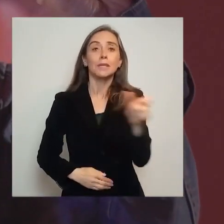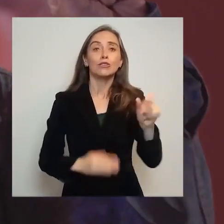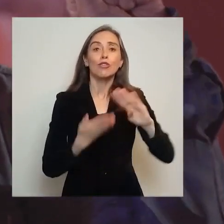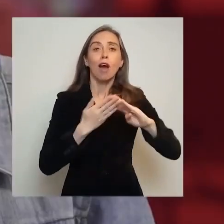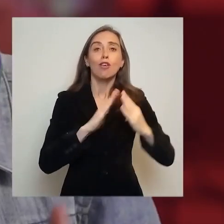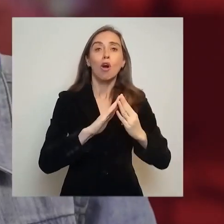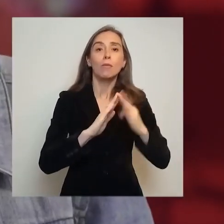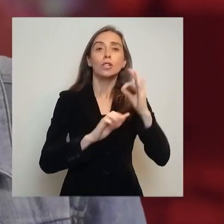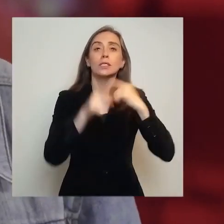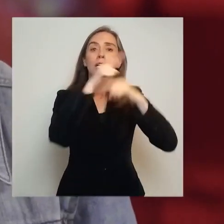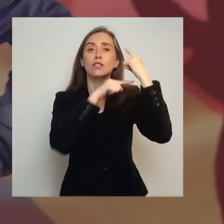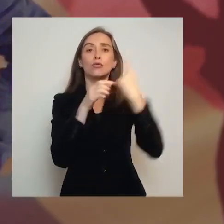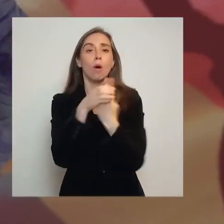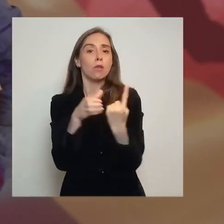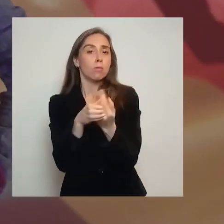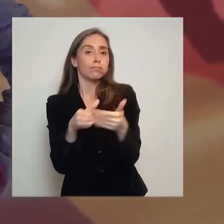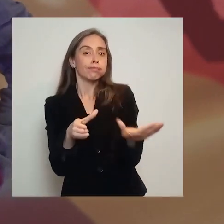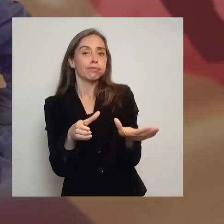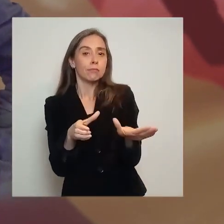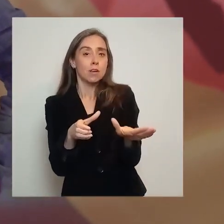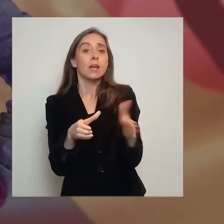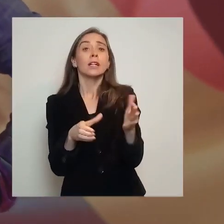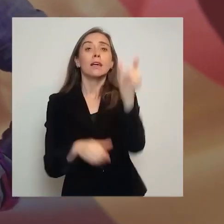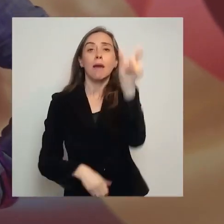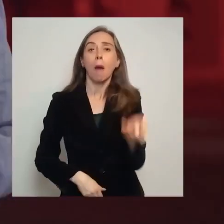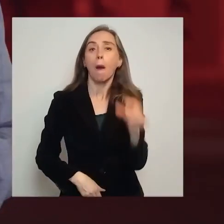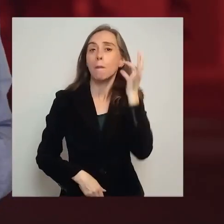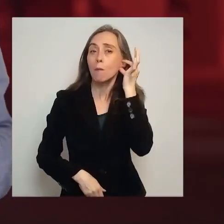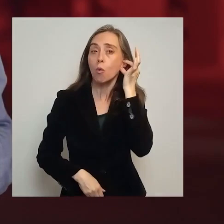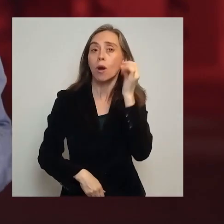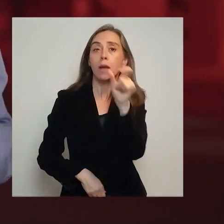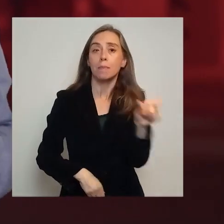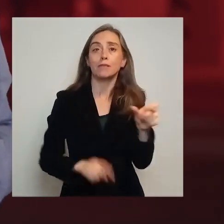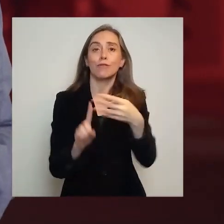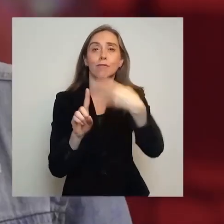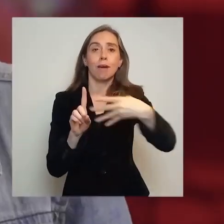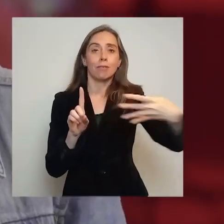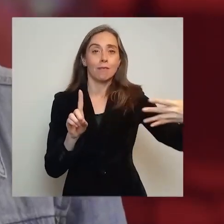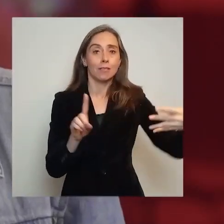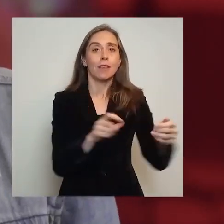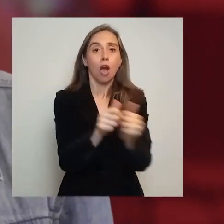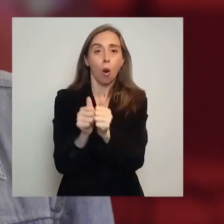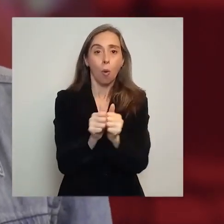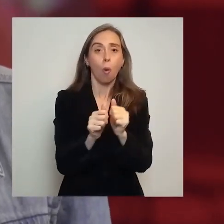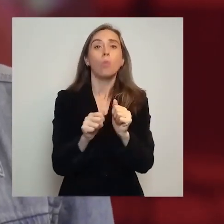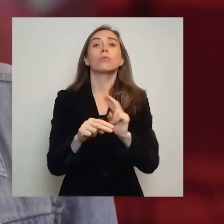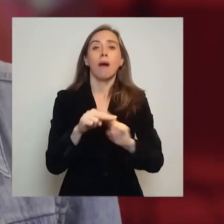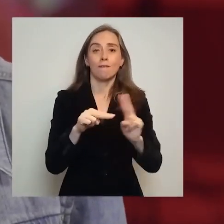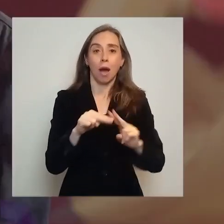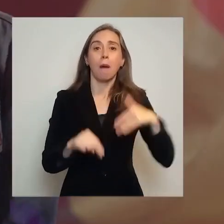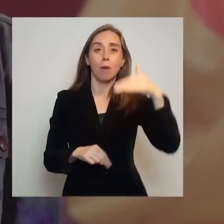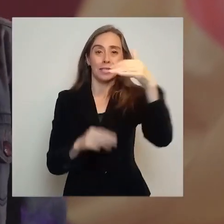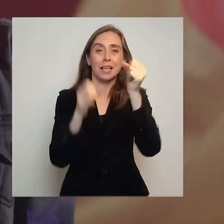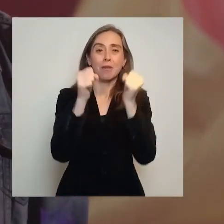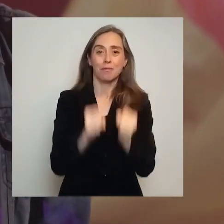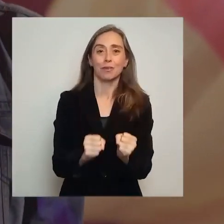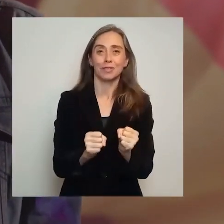aquellas comunidades históricamente segregadas como las mujeres y la diversidad sexual. Juntas lo hacemos posible.